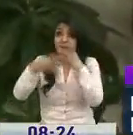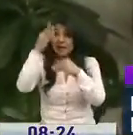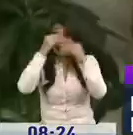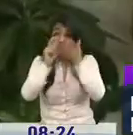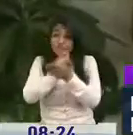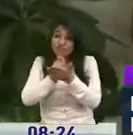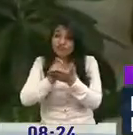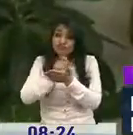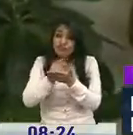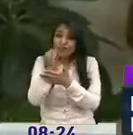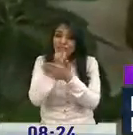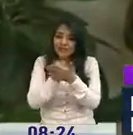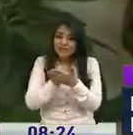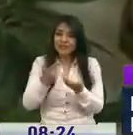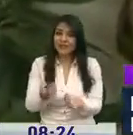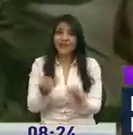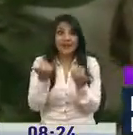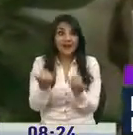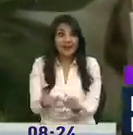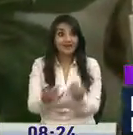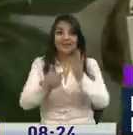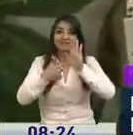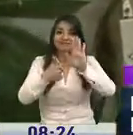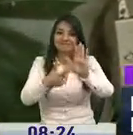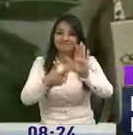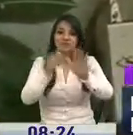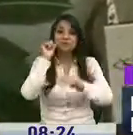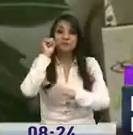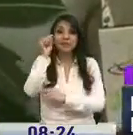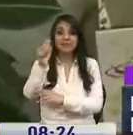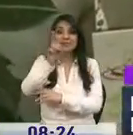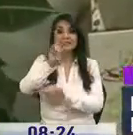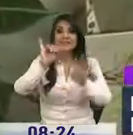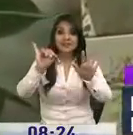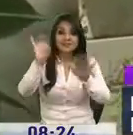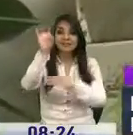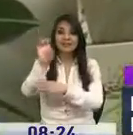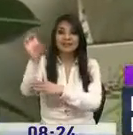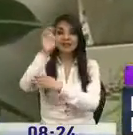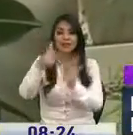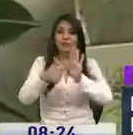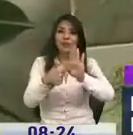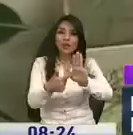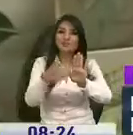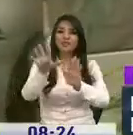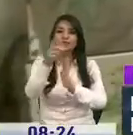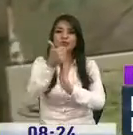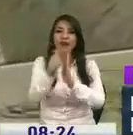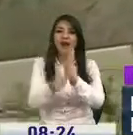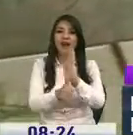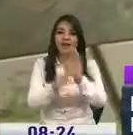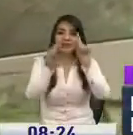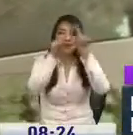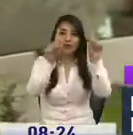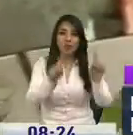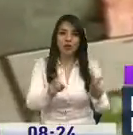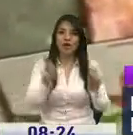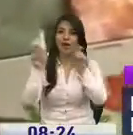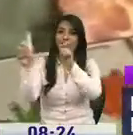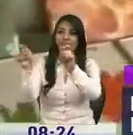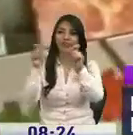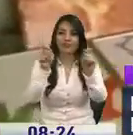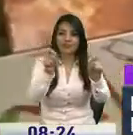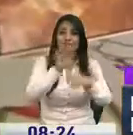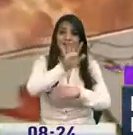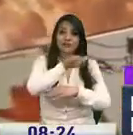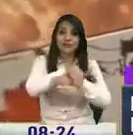de recibir estas clases, y ahora justamente el día de mañana, 26 de enero, como ya lo mencionó usted, de 5